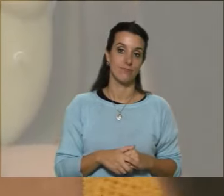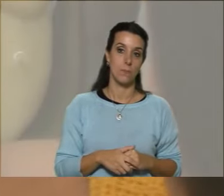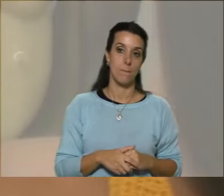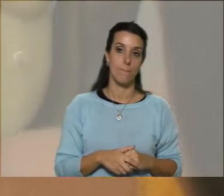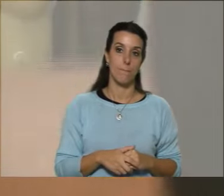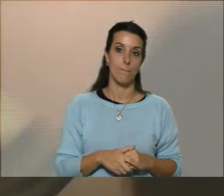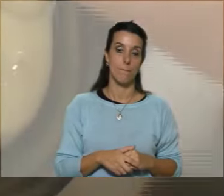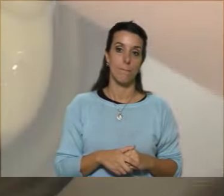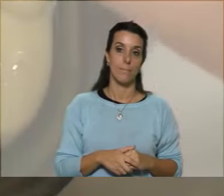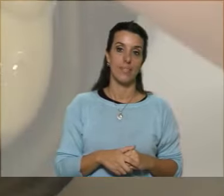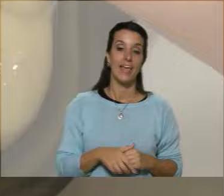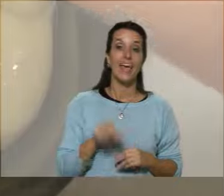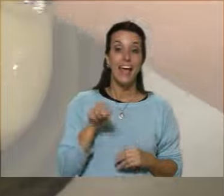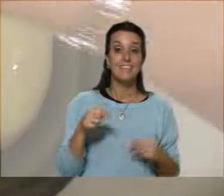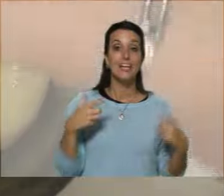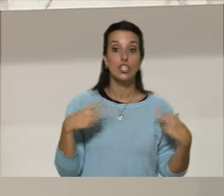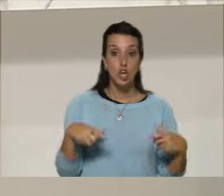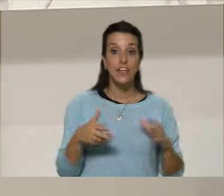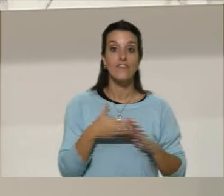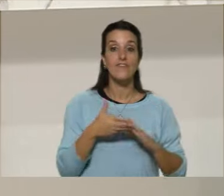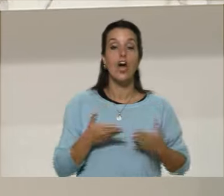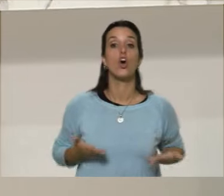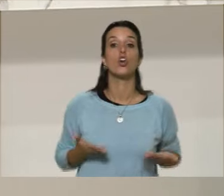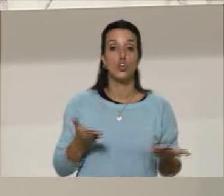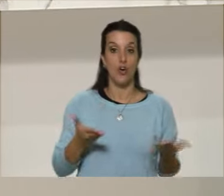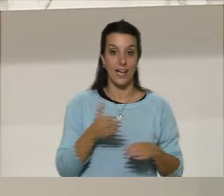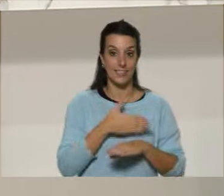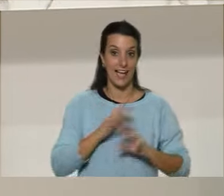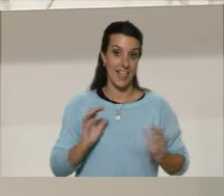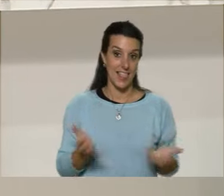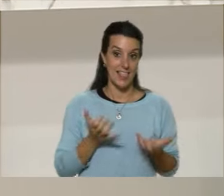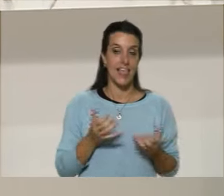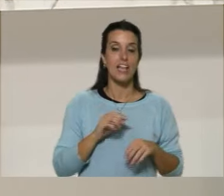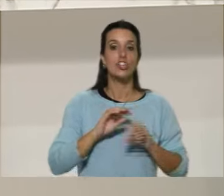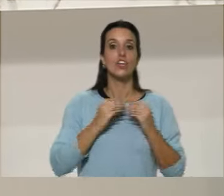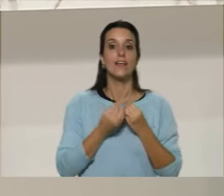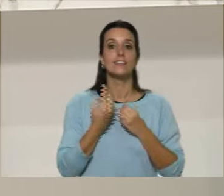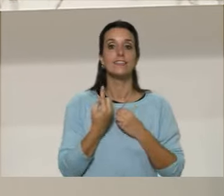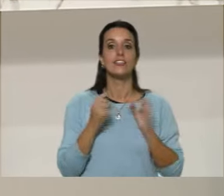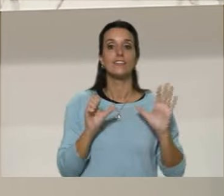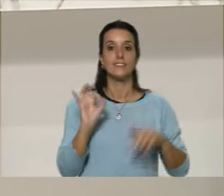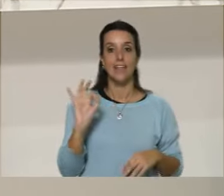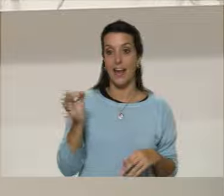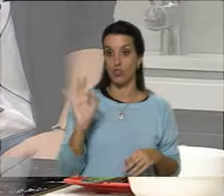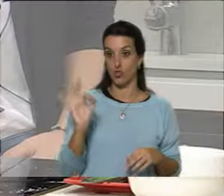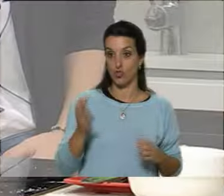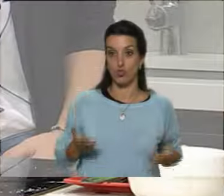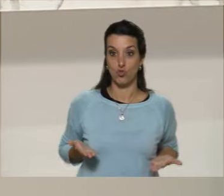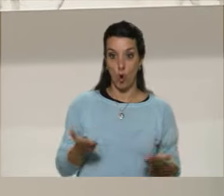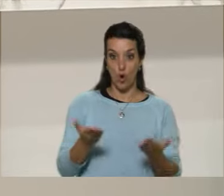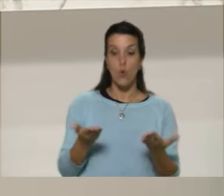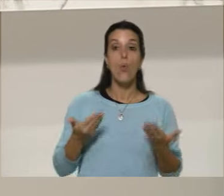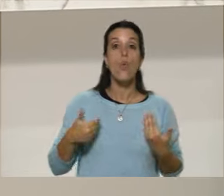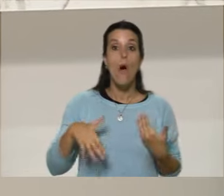Acá va. Esta torta ahora la vamos a llevar al horno precalentado a unos 160 grados. Muy bien.